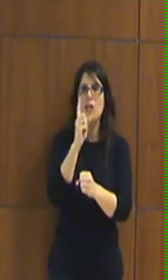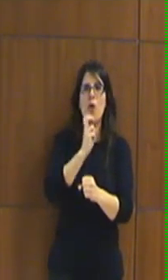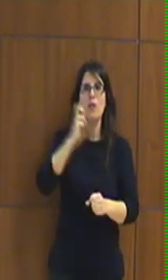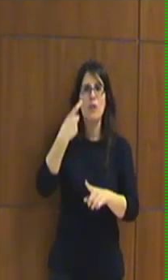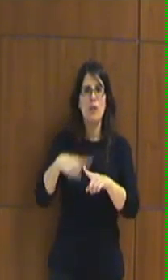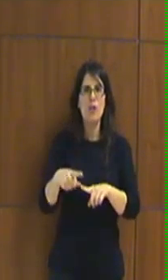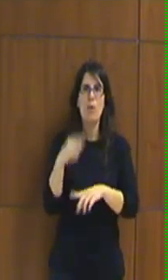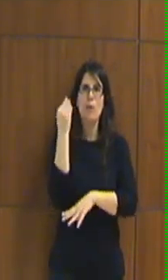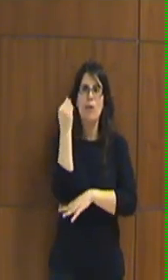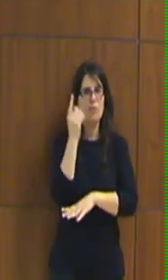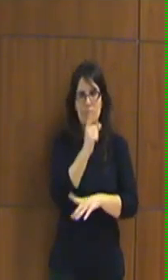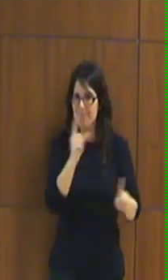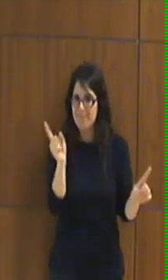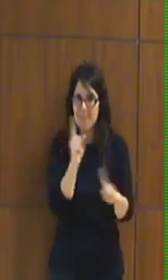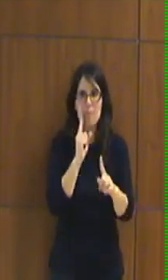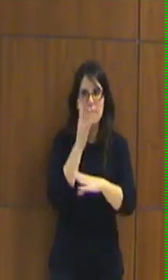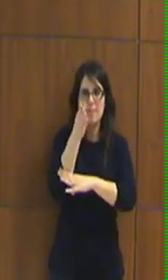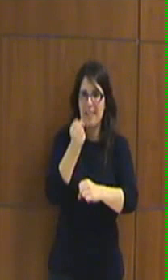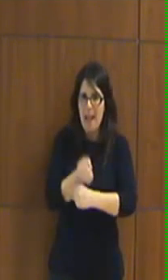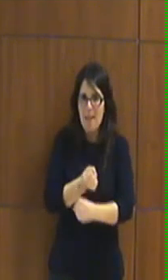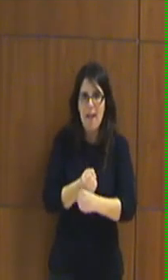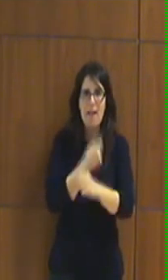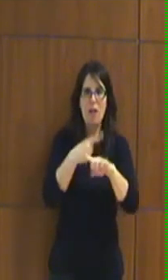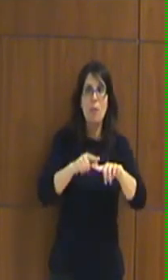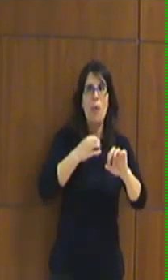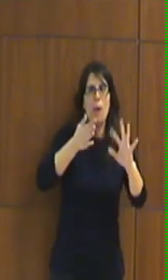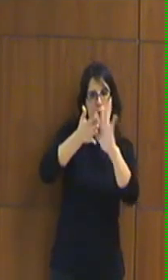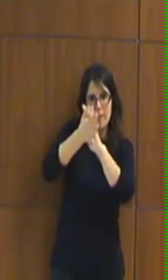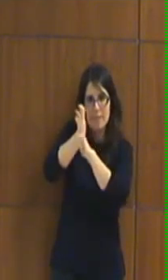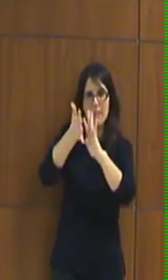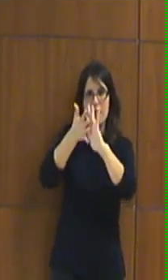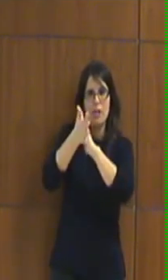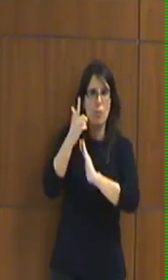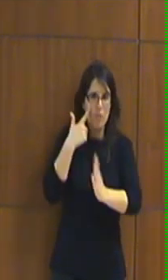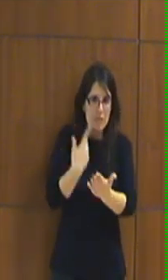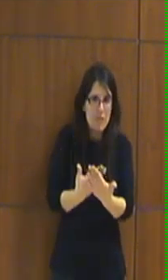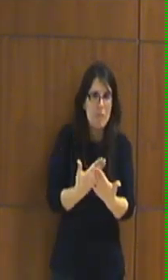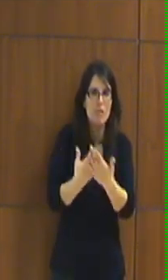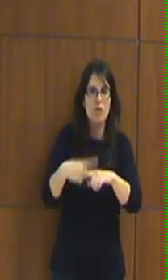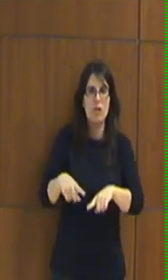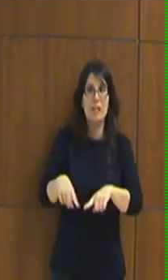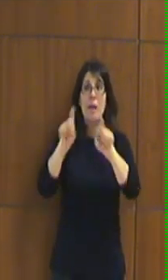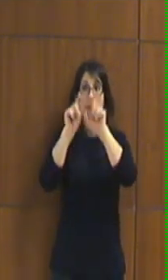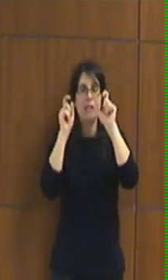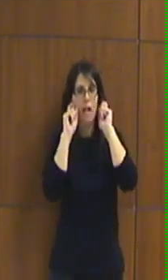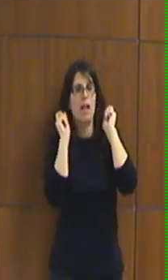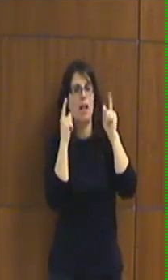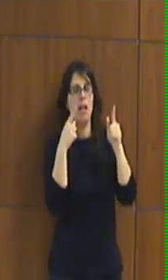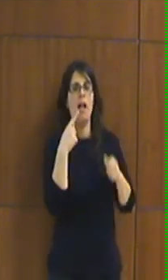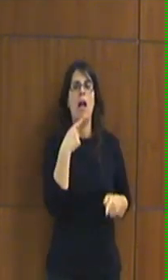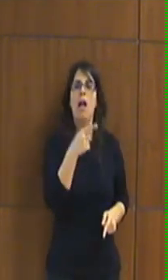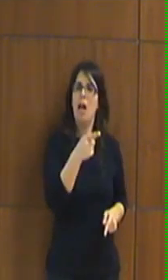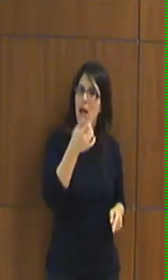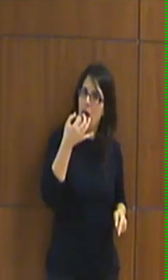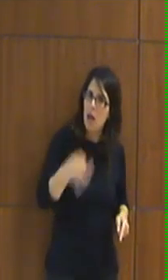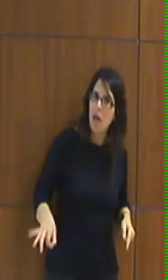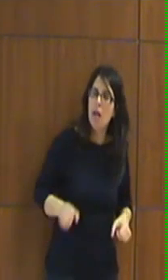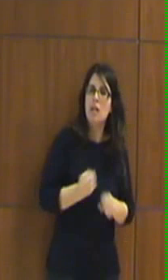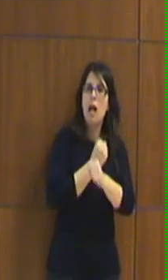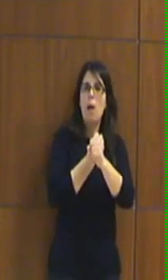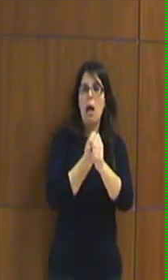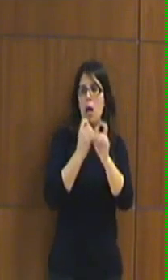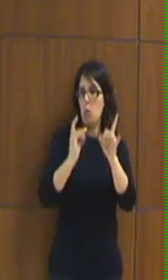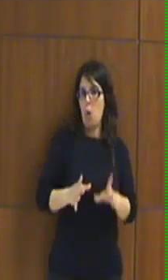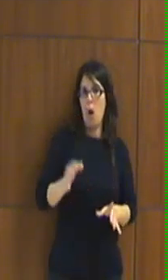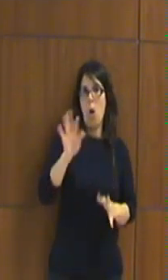que eso también es un valor que nosotros tenemos también que aportar, ¿no? Que al final la empresa se dé cuenta que nuestra gente trabaja igual o mejor que una persona